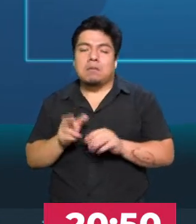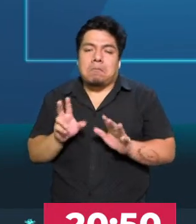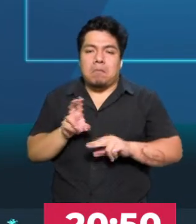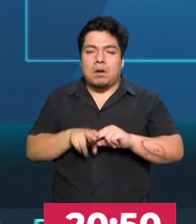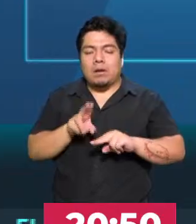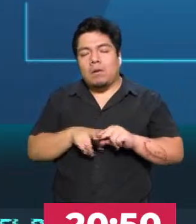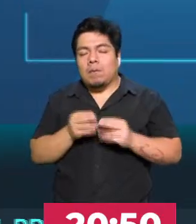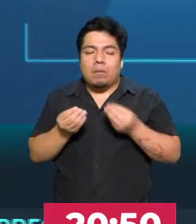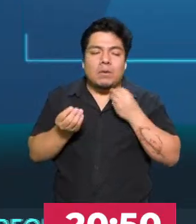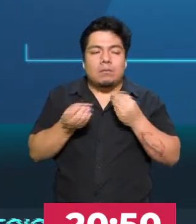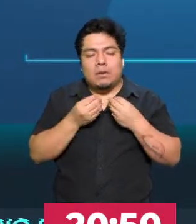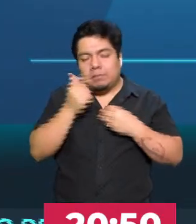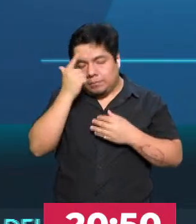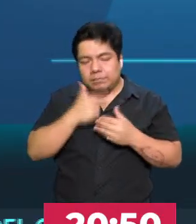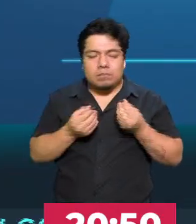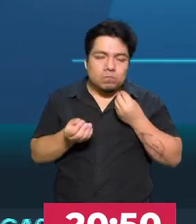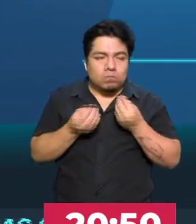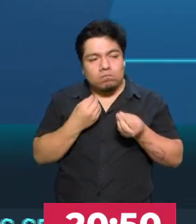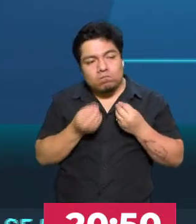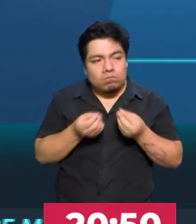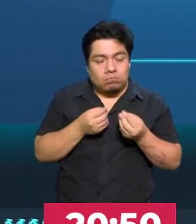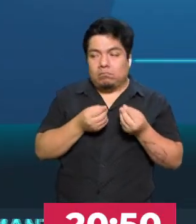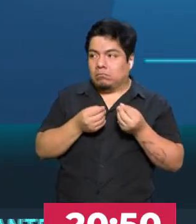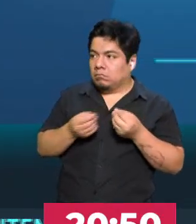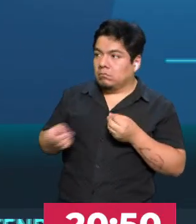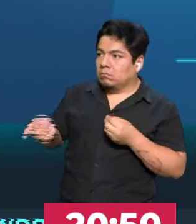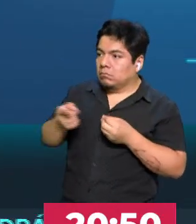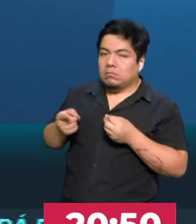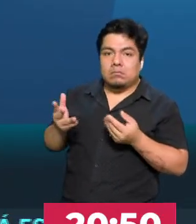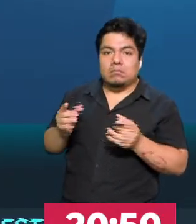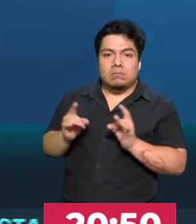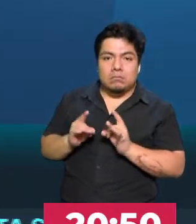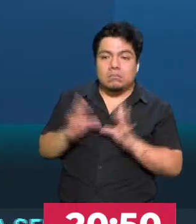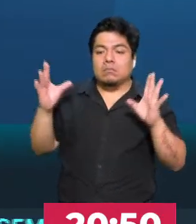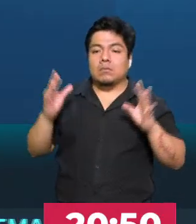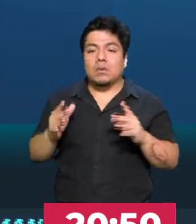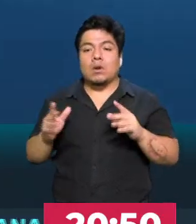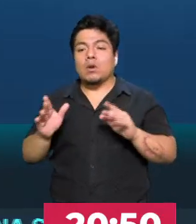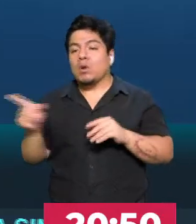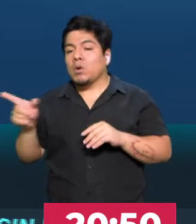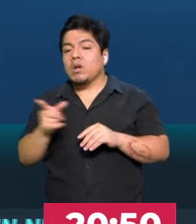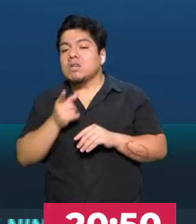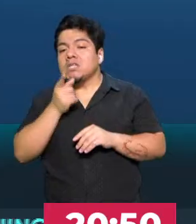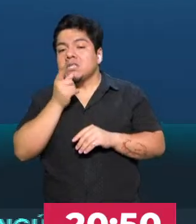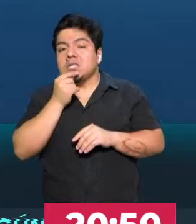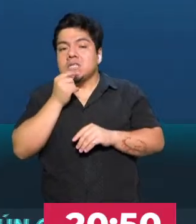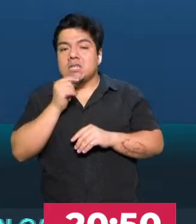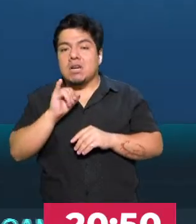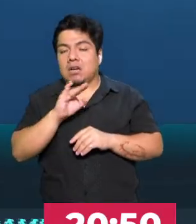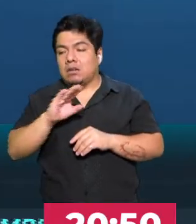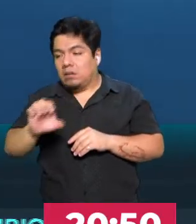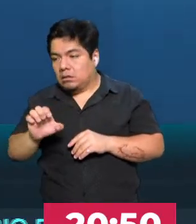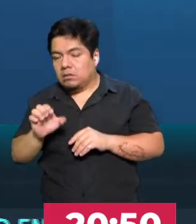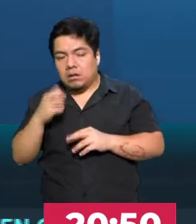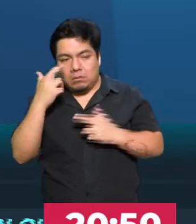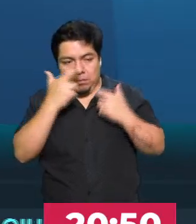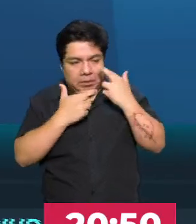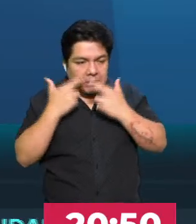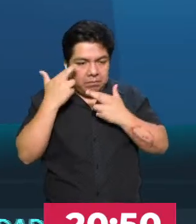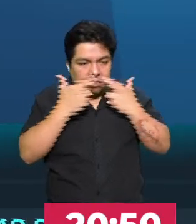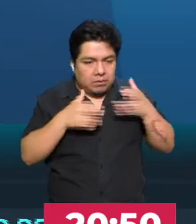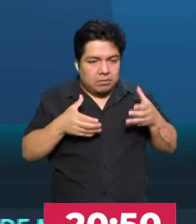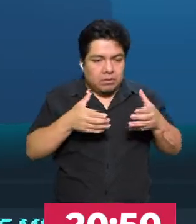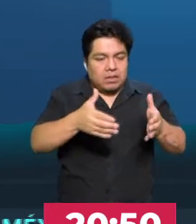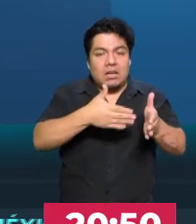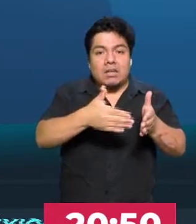sentado cenando en un restaurante y de repente llega la patrulla fronteriza, llega ICE y empiezan a hacer redadas en las